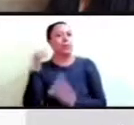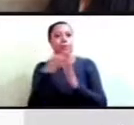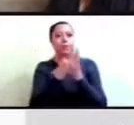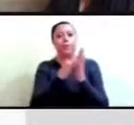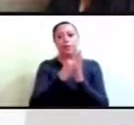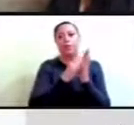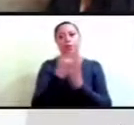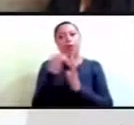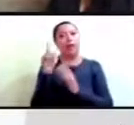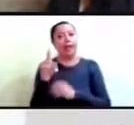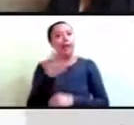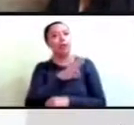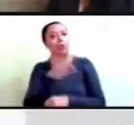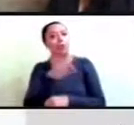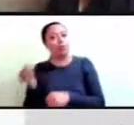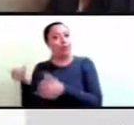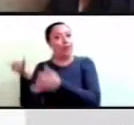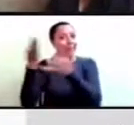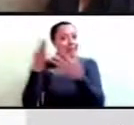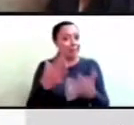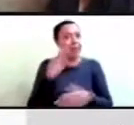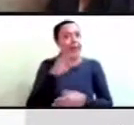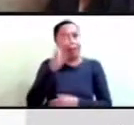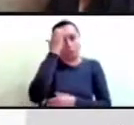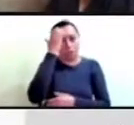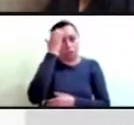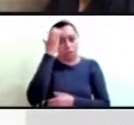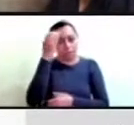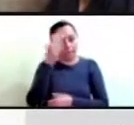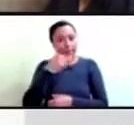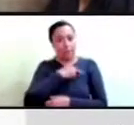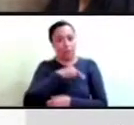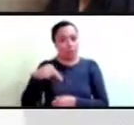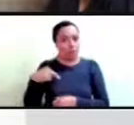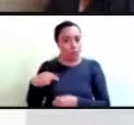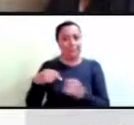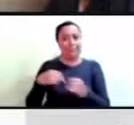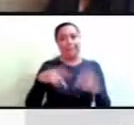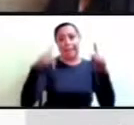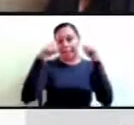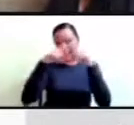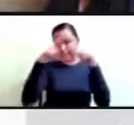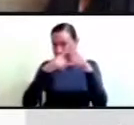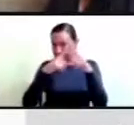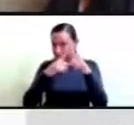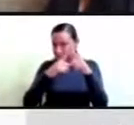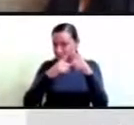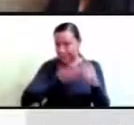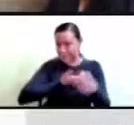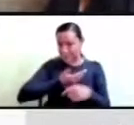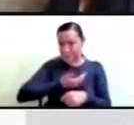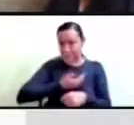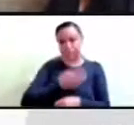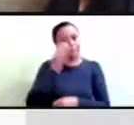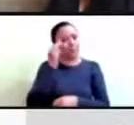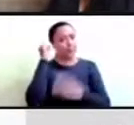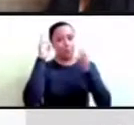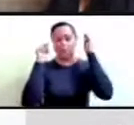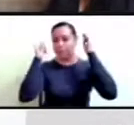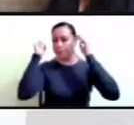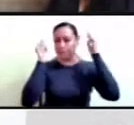catedral. Bueno, como no se la podrían haber imaginado, y con estas imágenes maravillosas, es nuestro gran museo la Catedral de